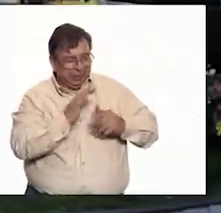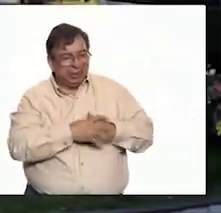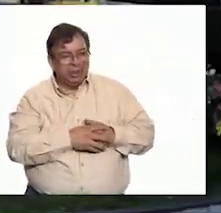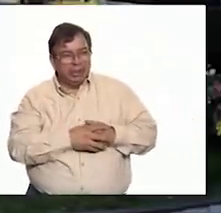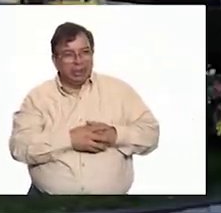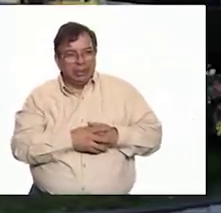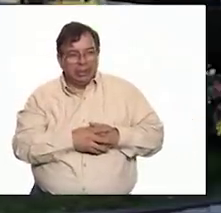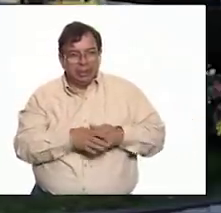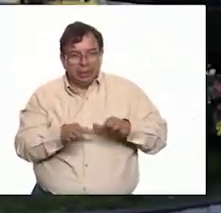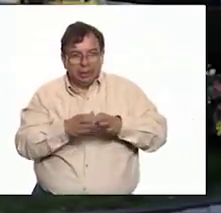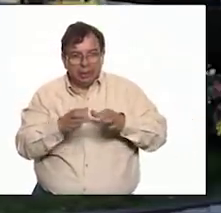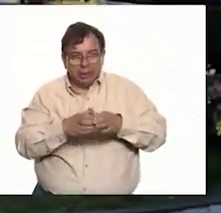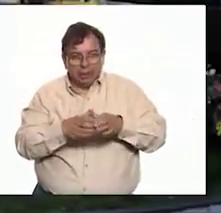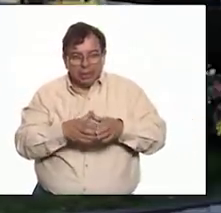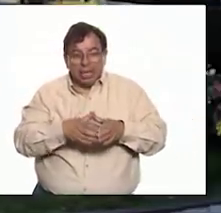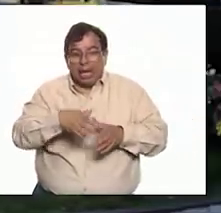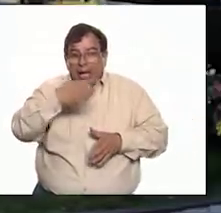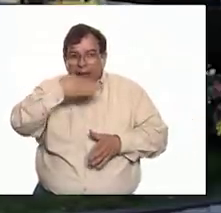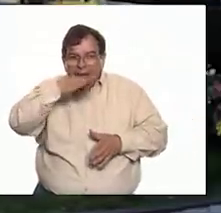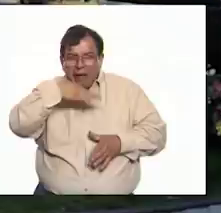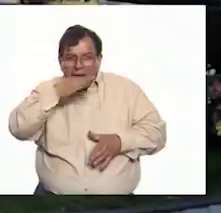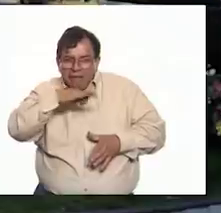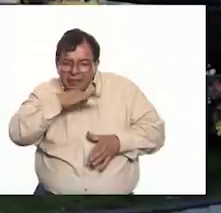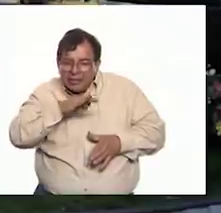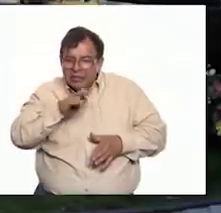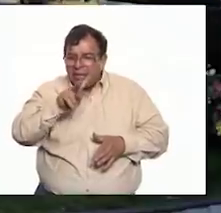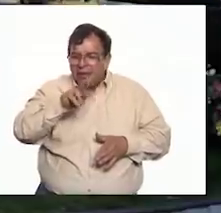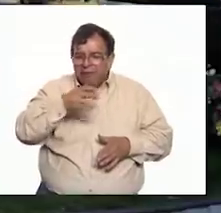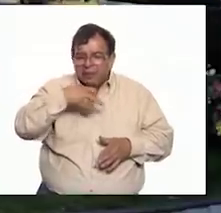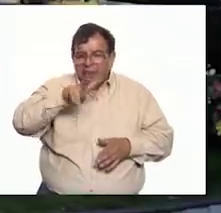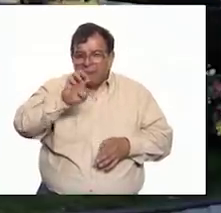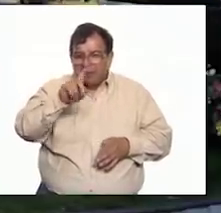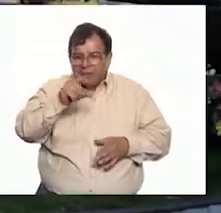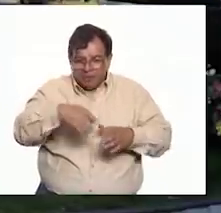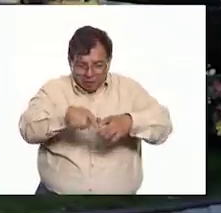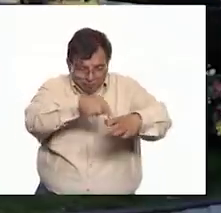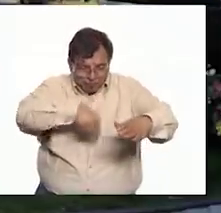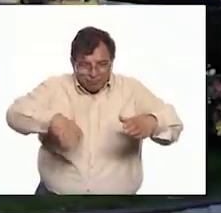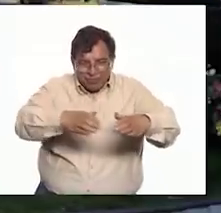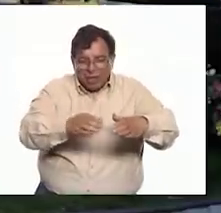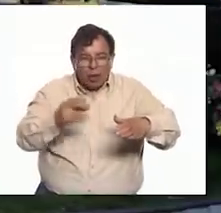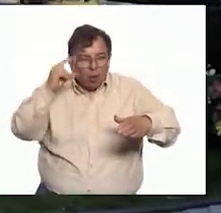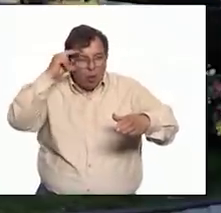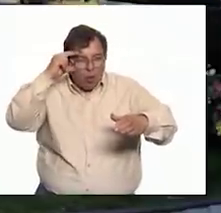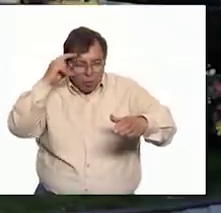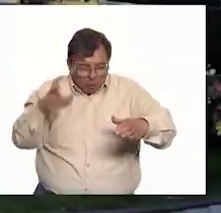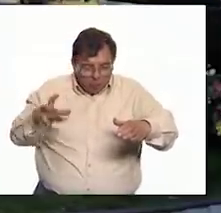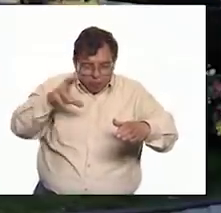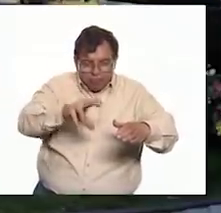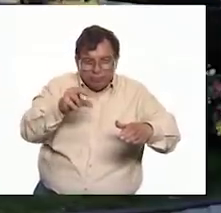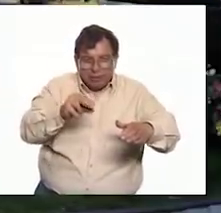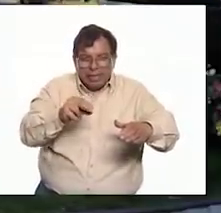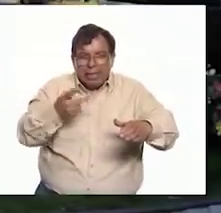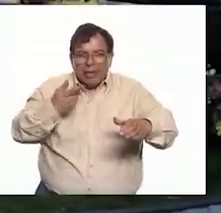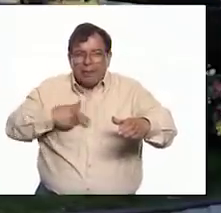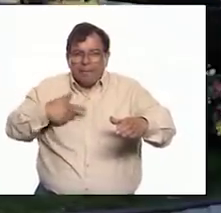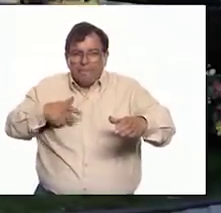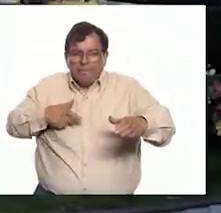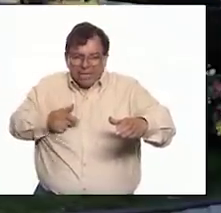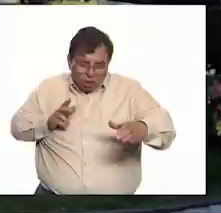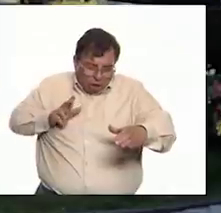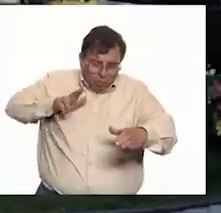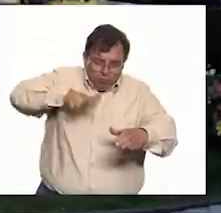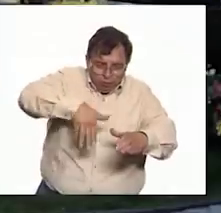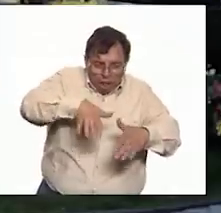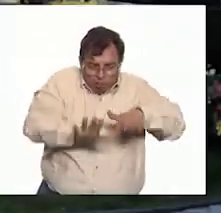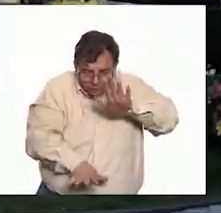Las tinas durante la fiesta de la vendimia se llenan de uvas, imagínatelas, y la gente las